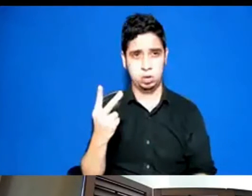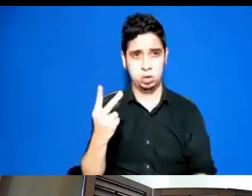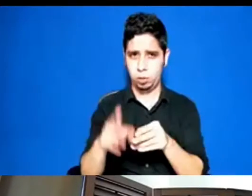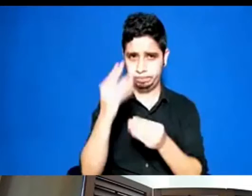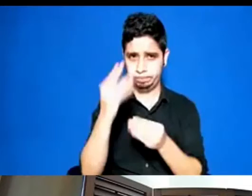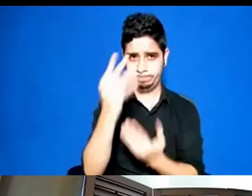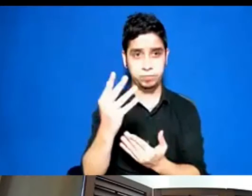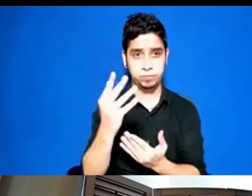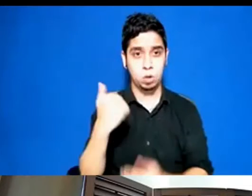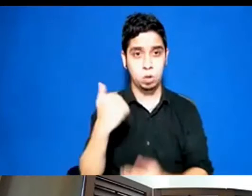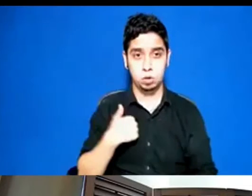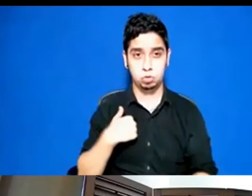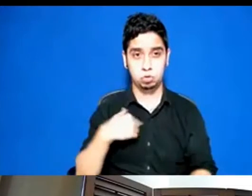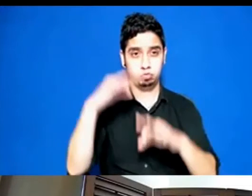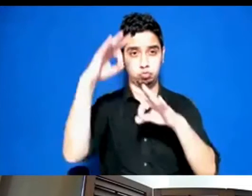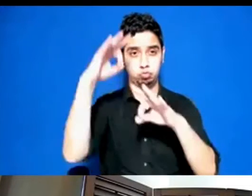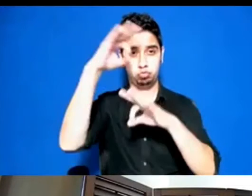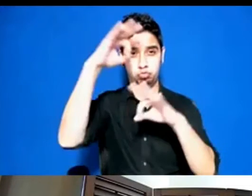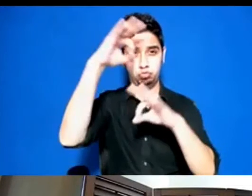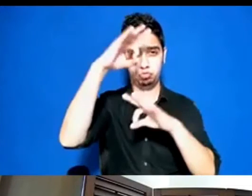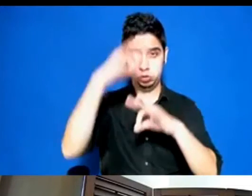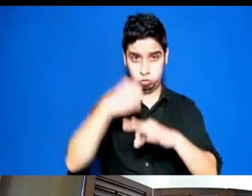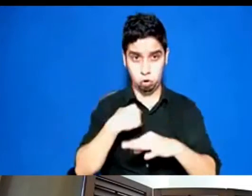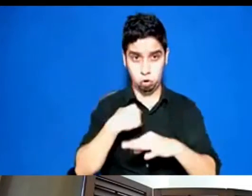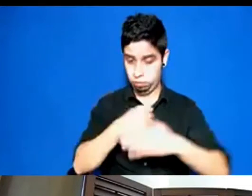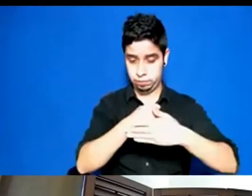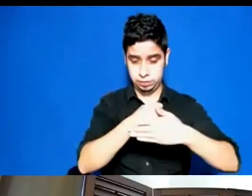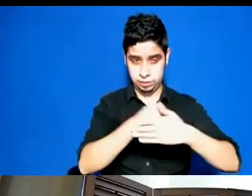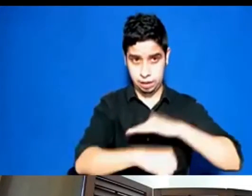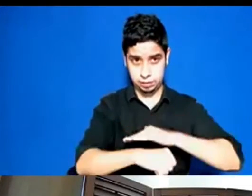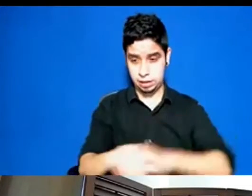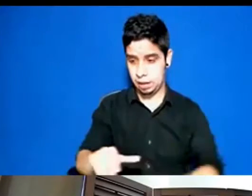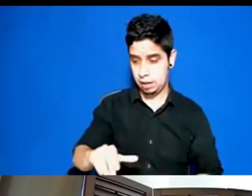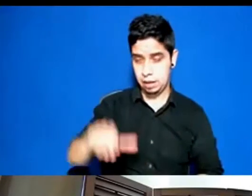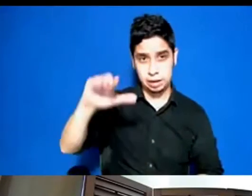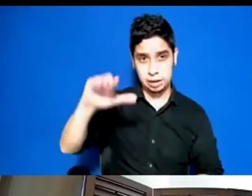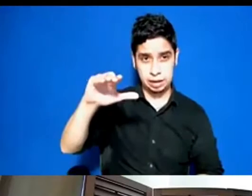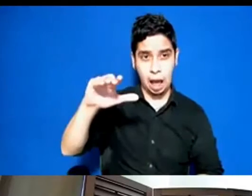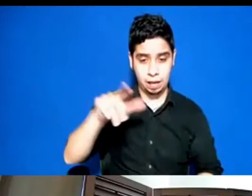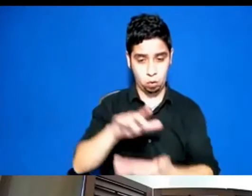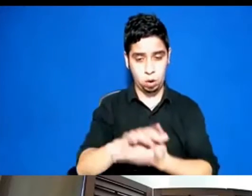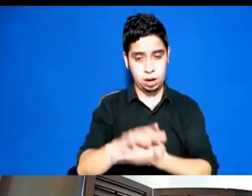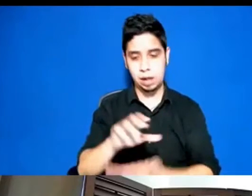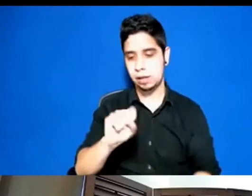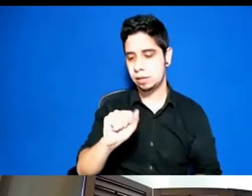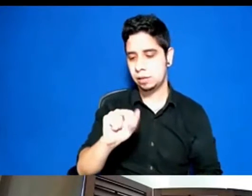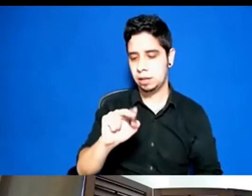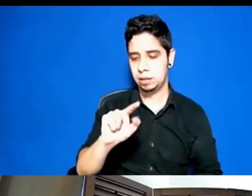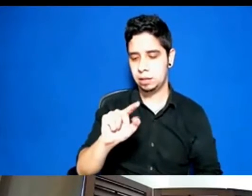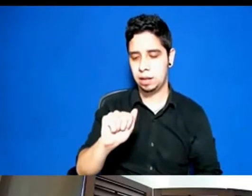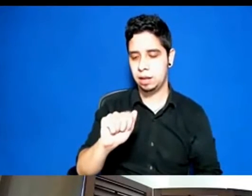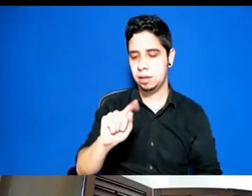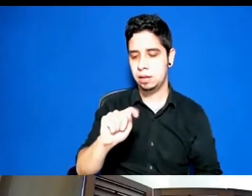desconocía, nacida y criada en Ocean Park, estudié en Santa Teresita desde kinder hasta cuarto año. Caminé